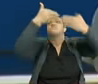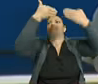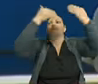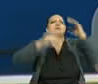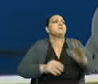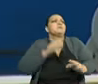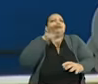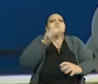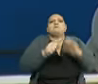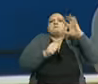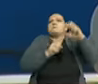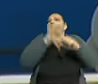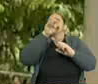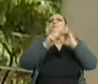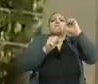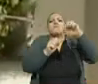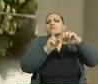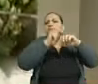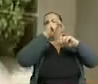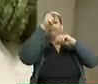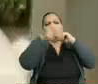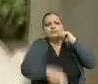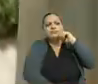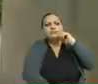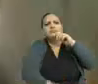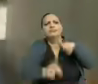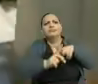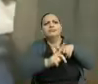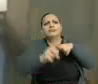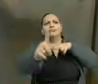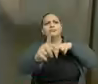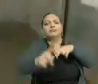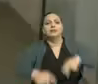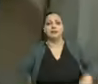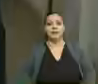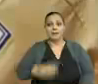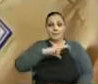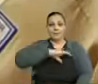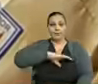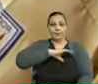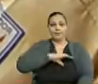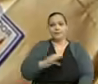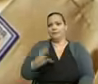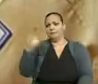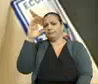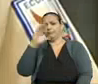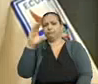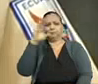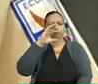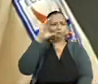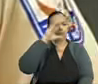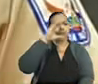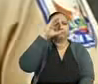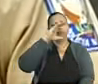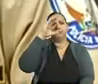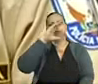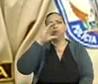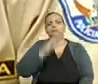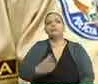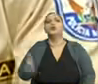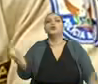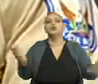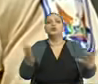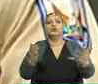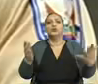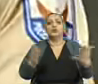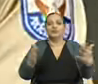8. Entonces, la operación Mercurio 66 le desbarató el número. Y en las Lomas de San Francisco fue